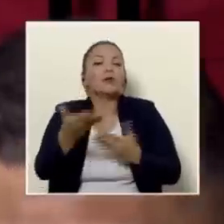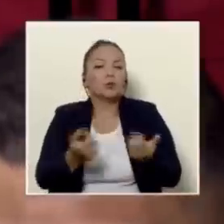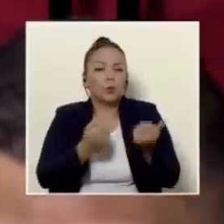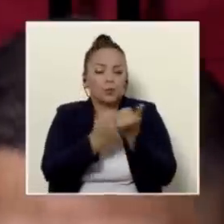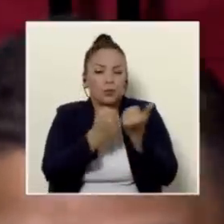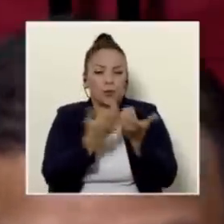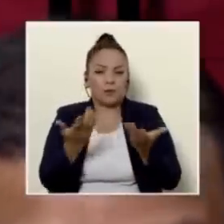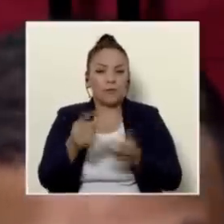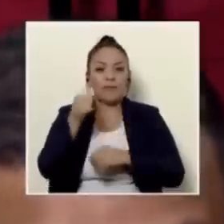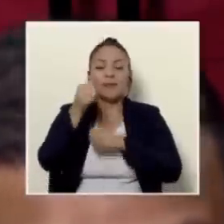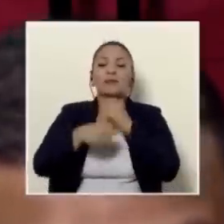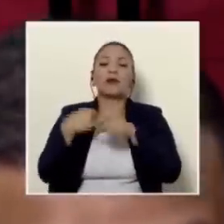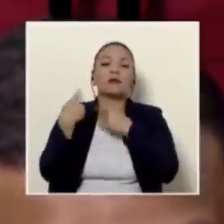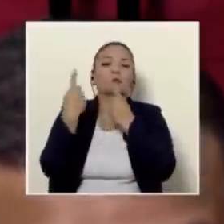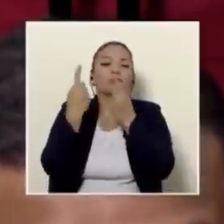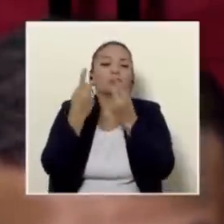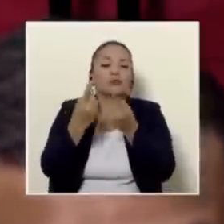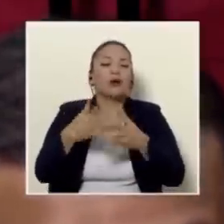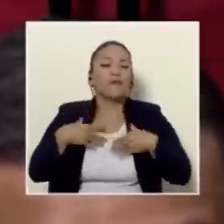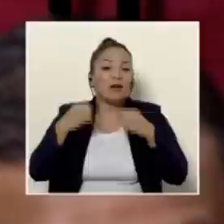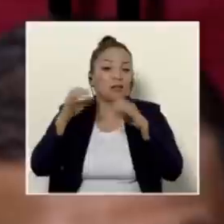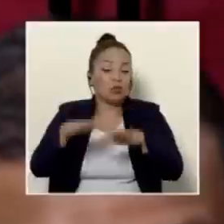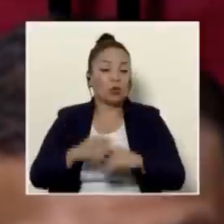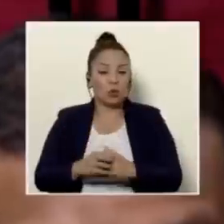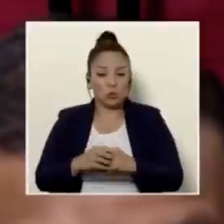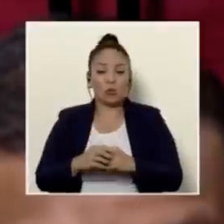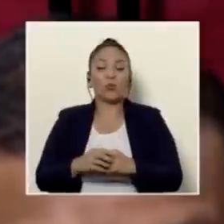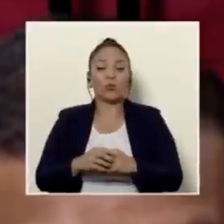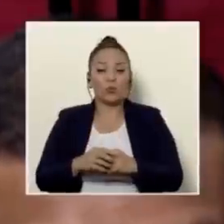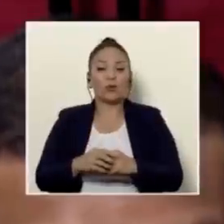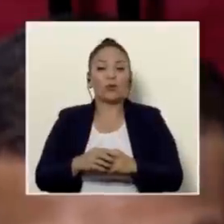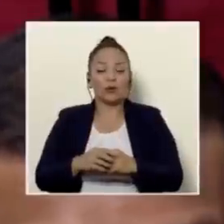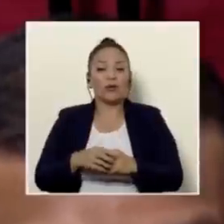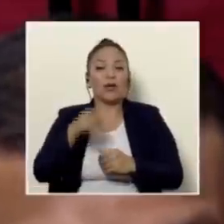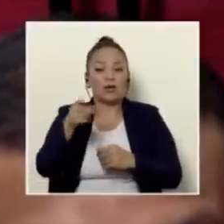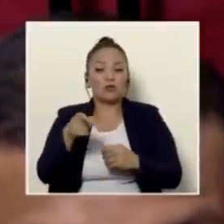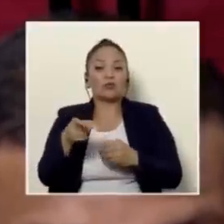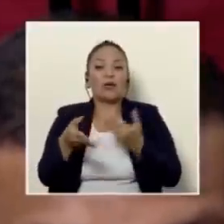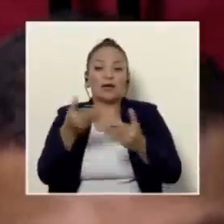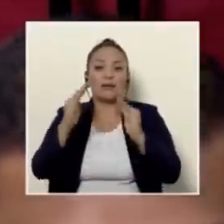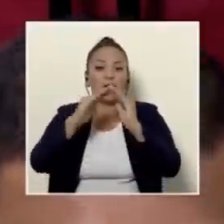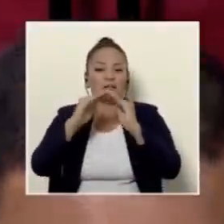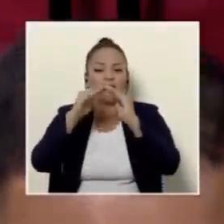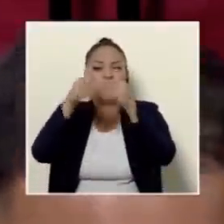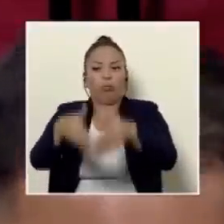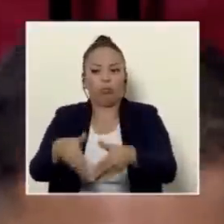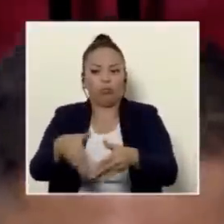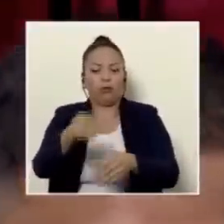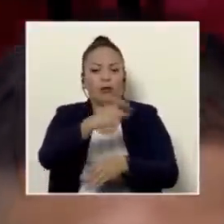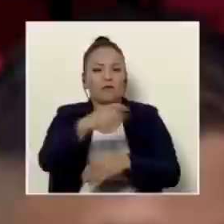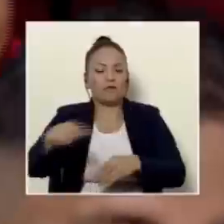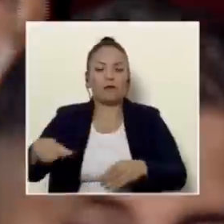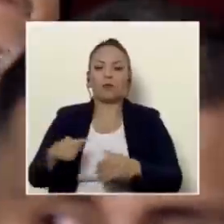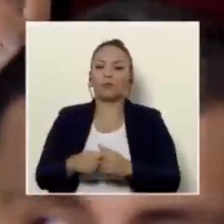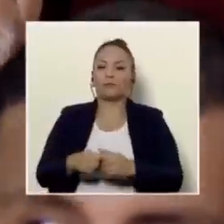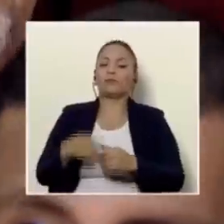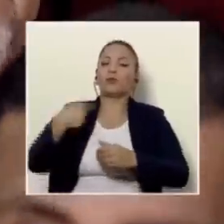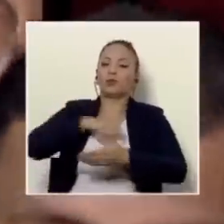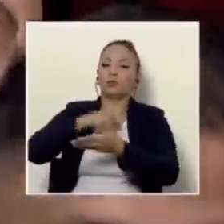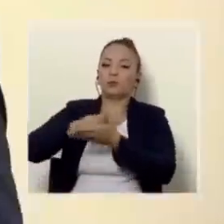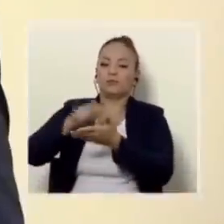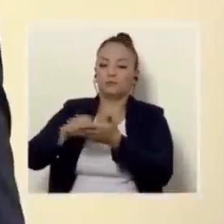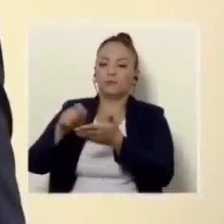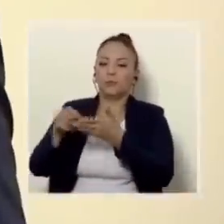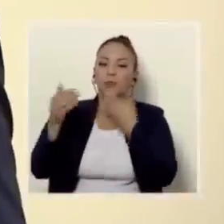comunidad que hace 10 años está en el abandono y están a punto de terminar en el río. Muchas gracias. Tomamos